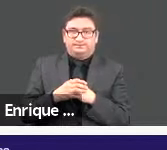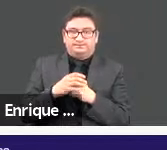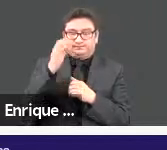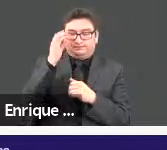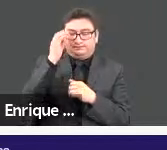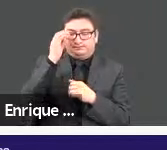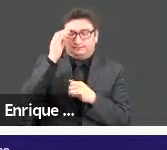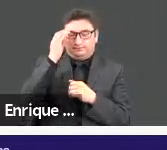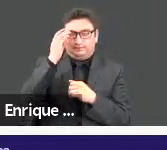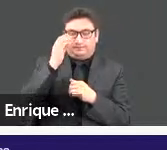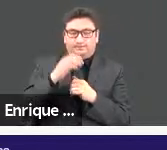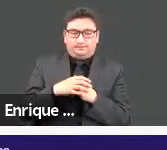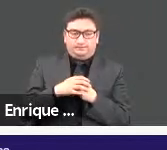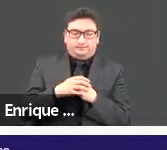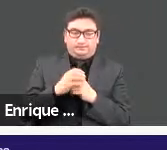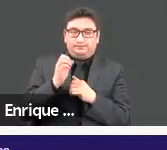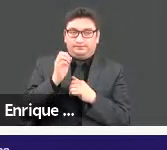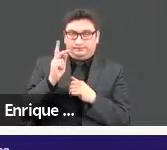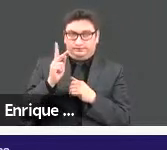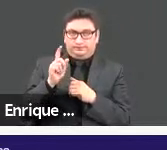Ok.